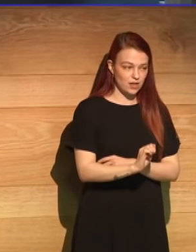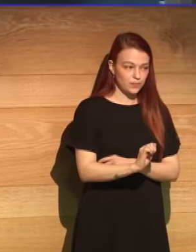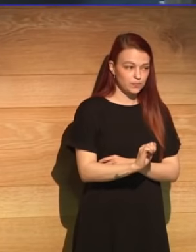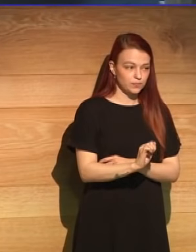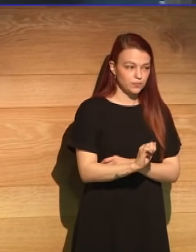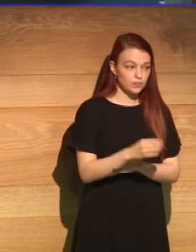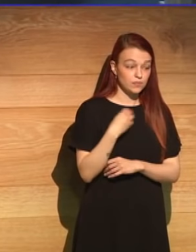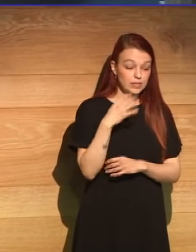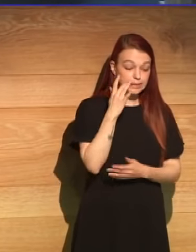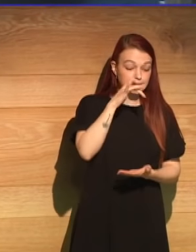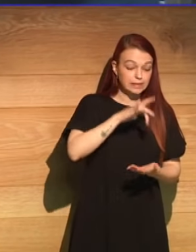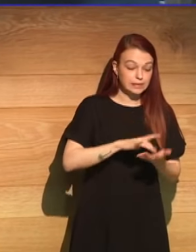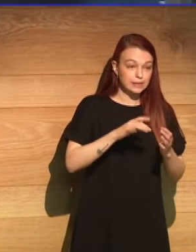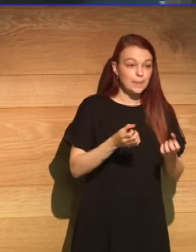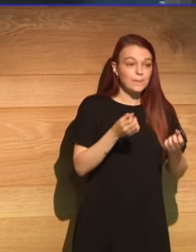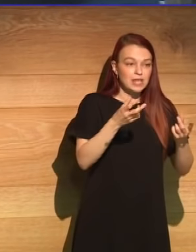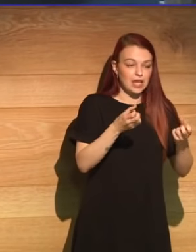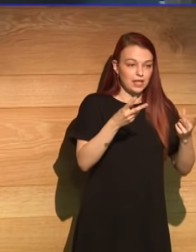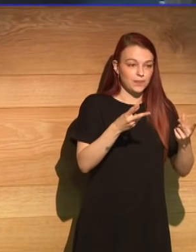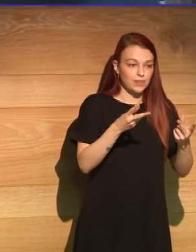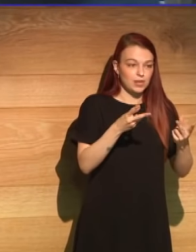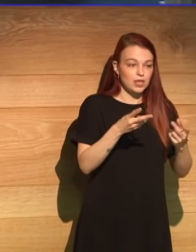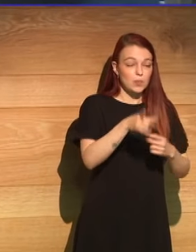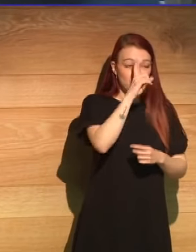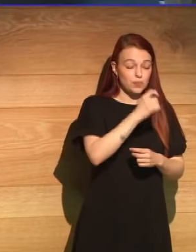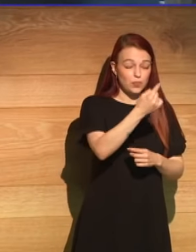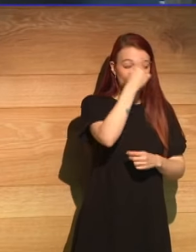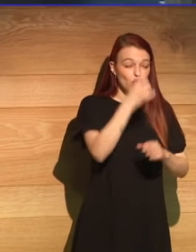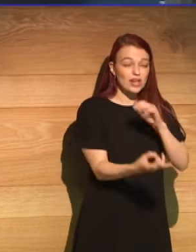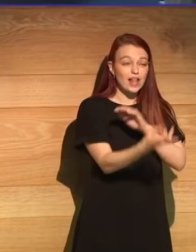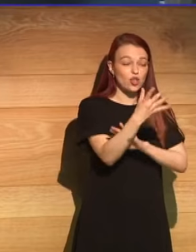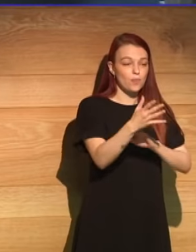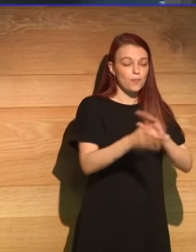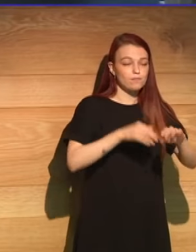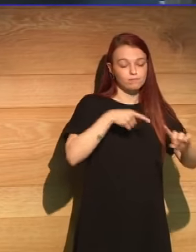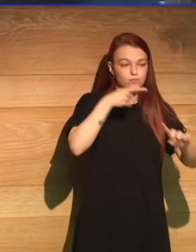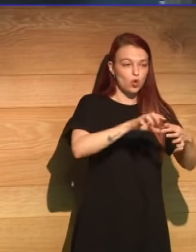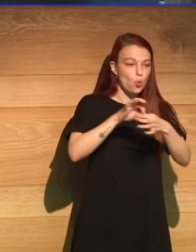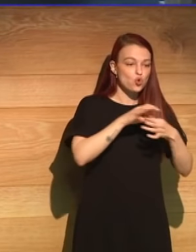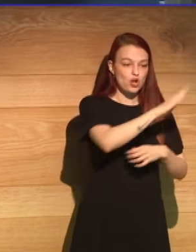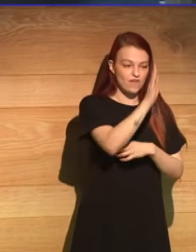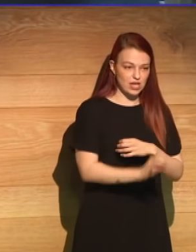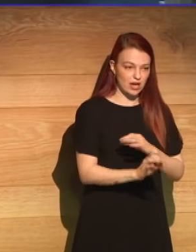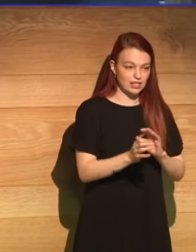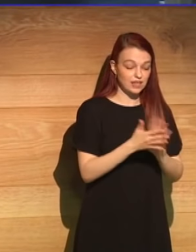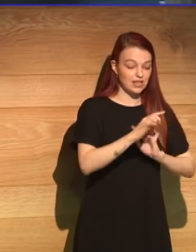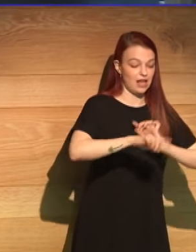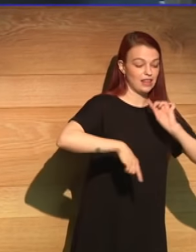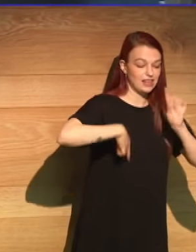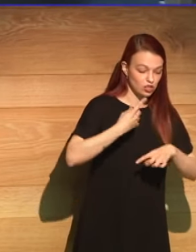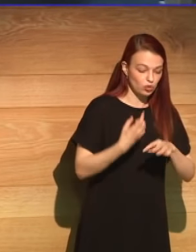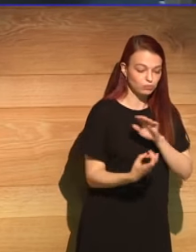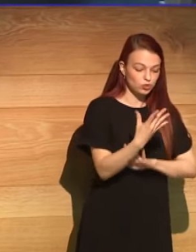día conmemora la creación de la Organización para la Unión Africana, precursora de la actual Unión Africana, y nos